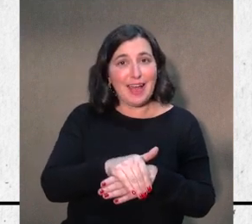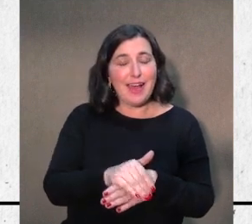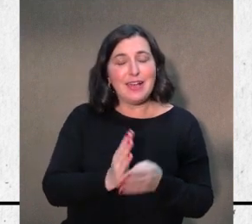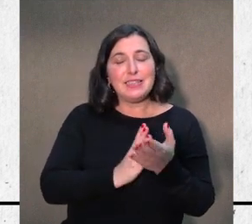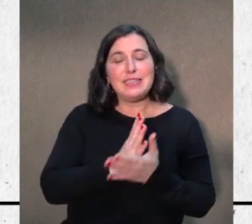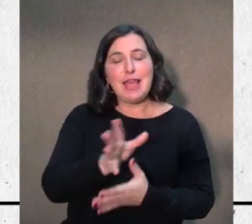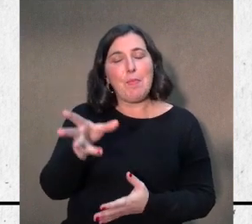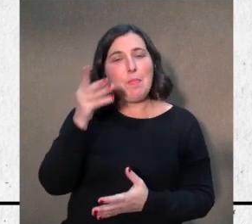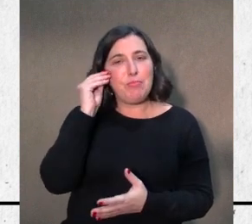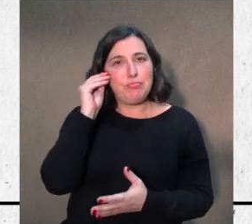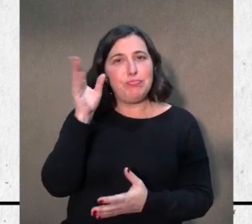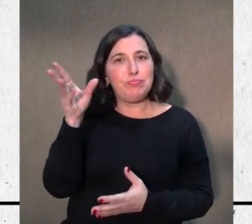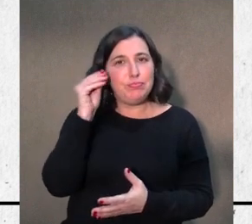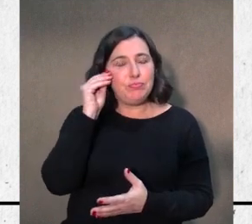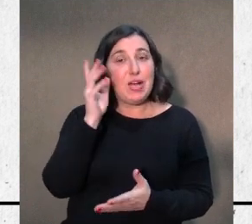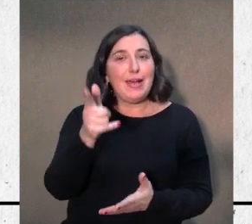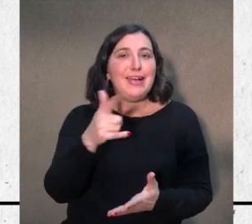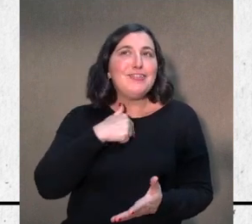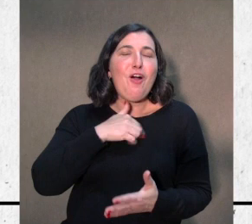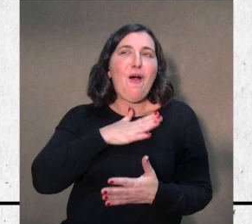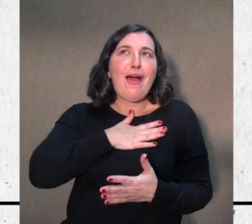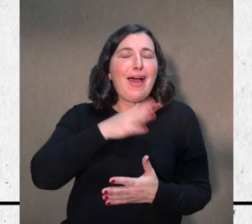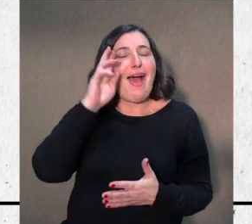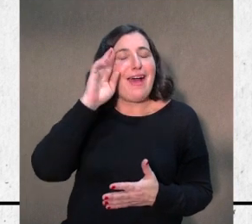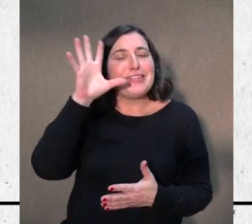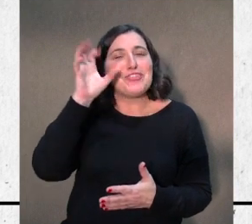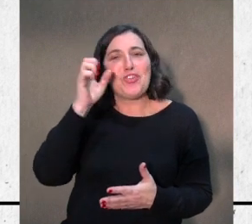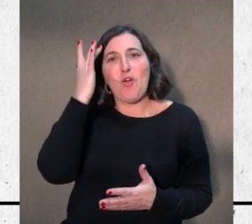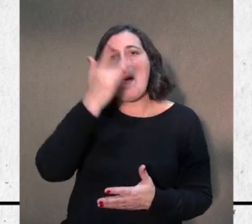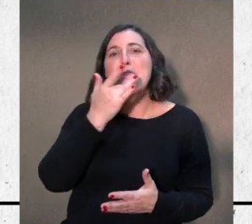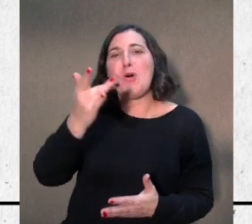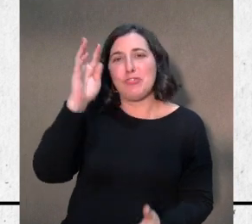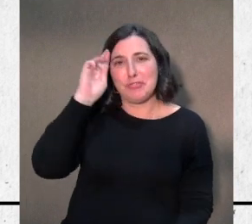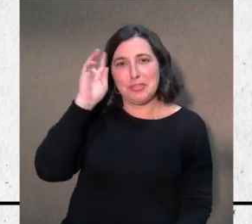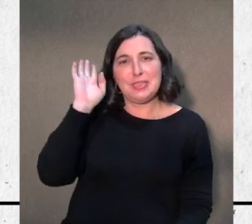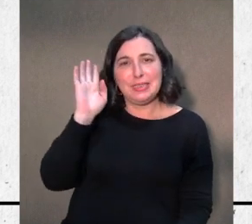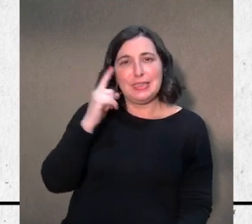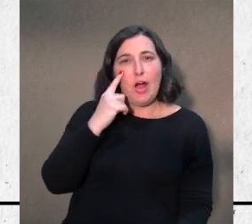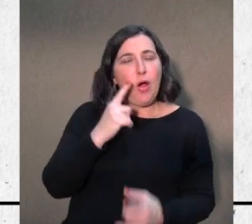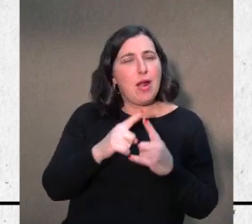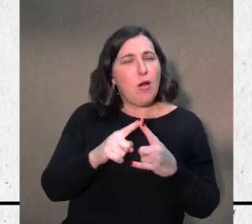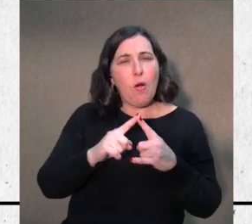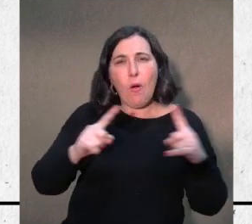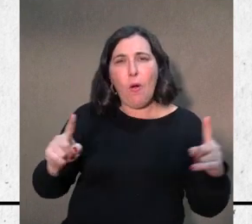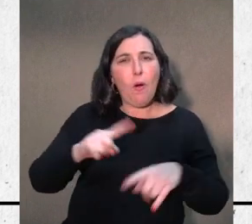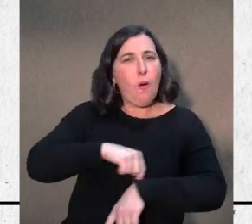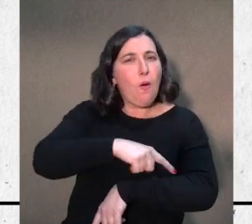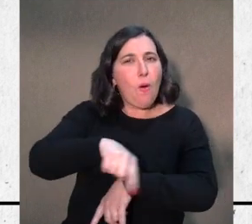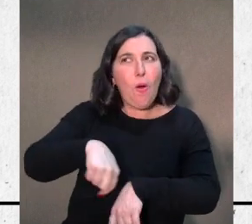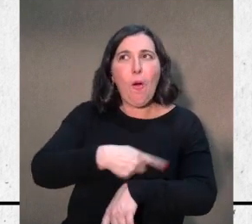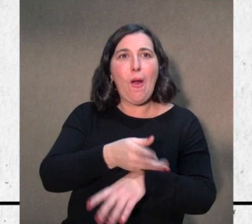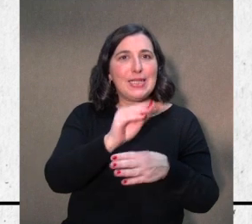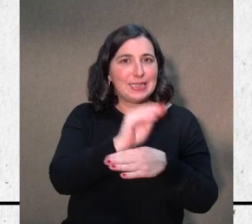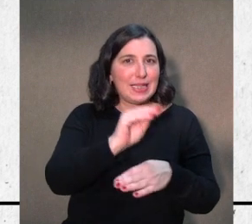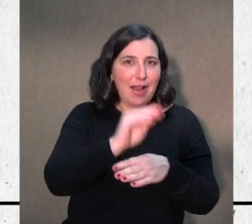hermoso. Las largas horas de clases en casa era algo mágico. Y después,